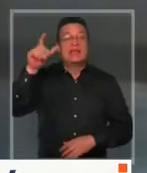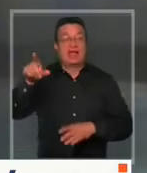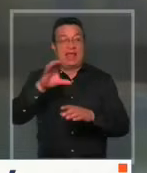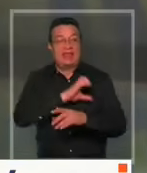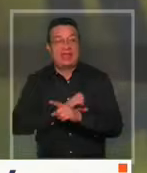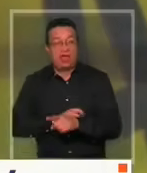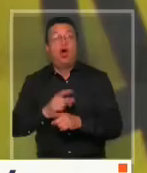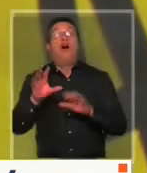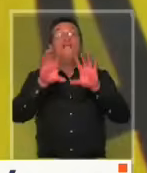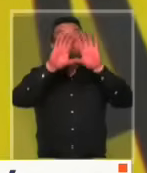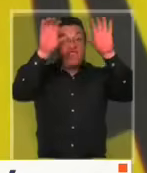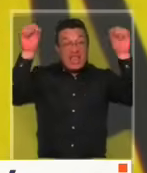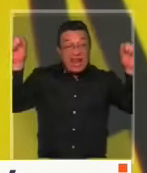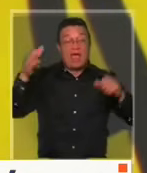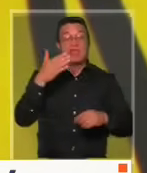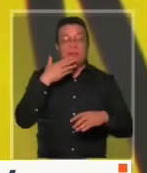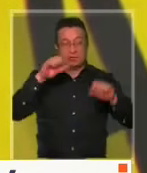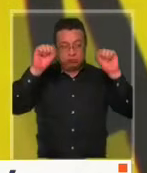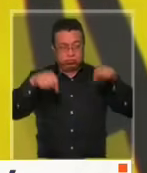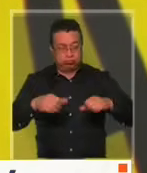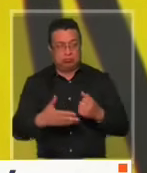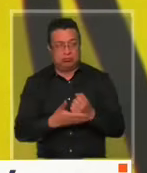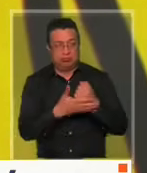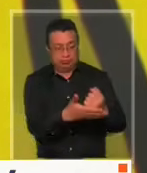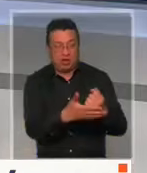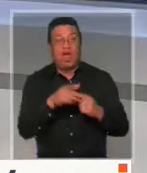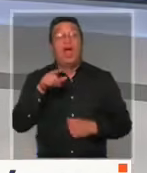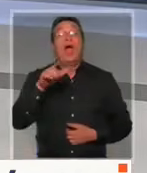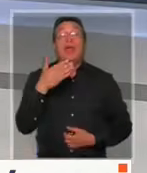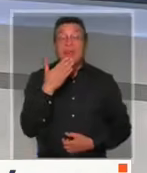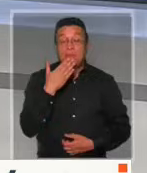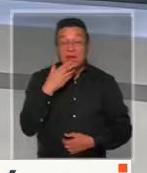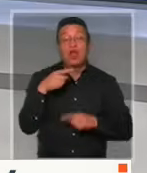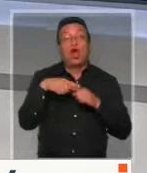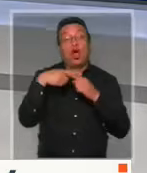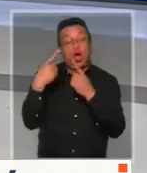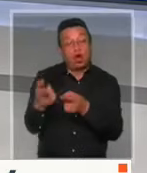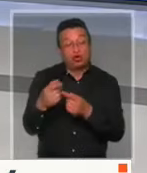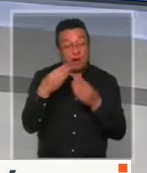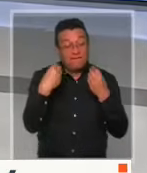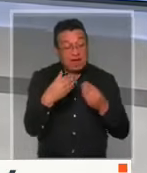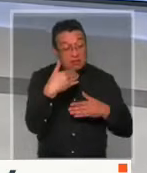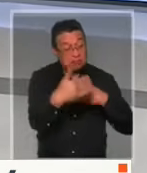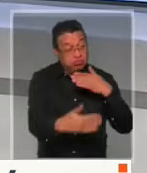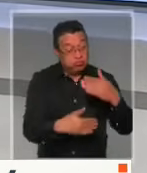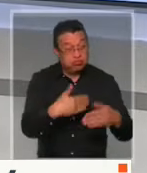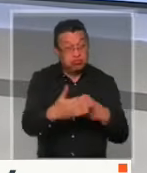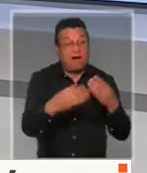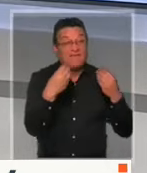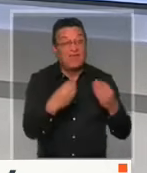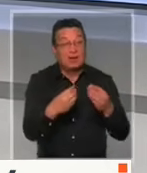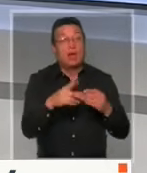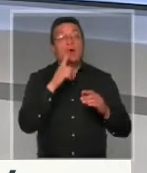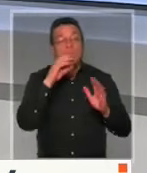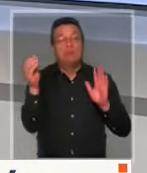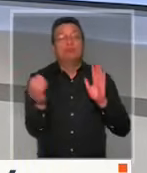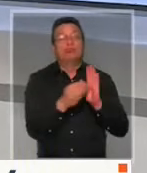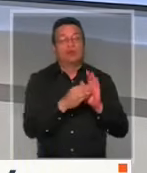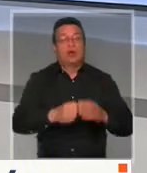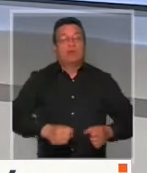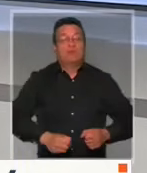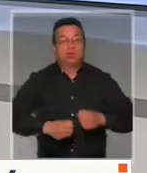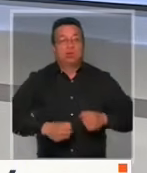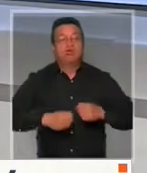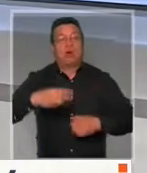de fortalecimiento que hemos aprobado, va a quedar también, si todo va bien, establecido un fortalecimiento